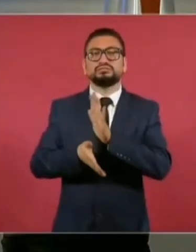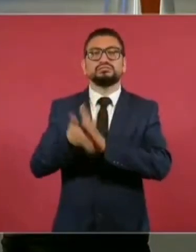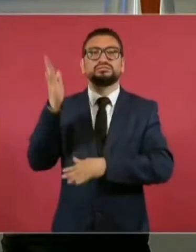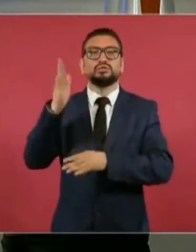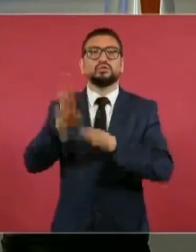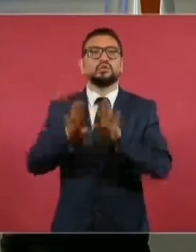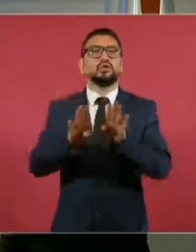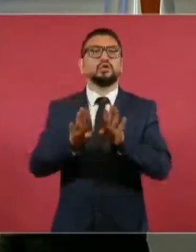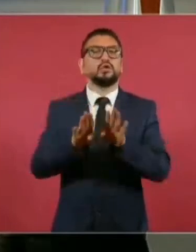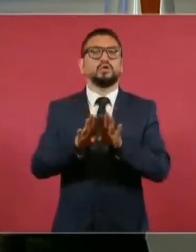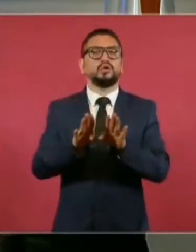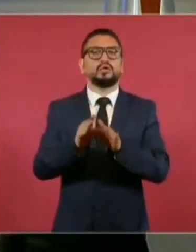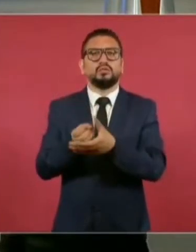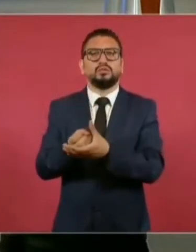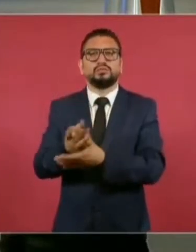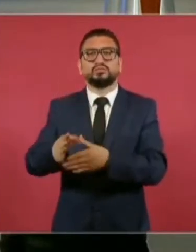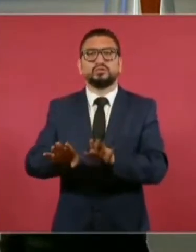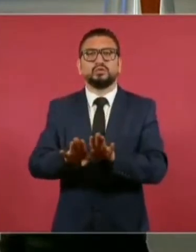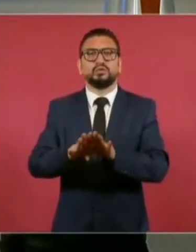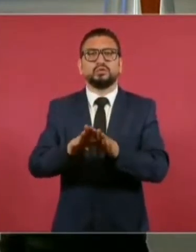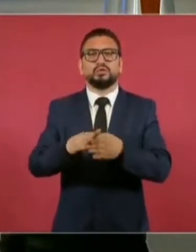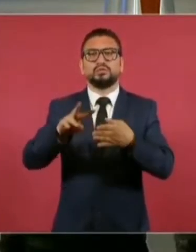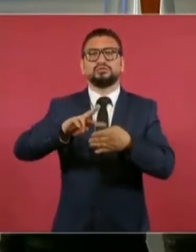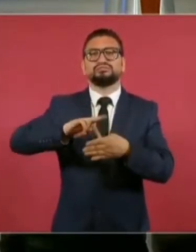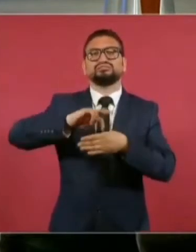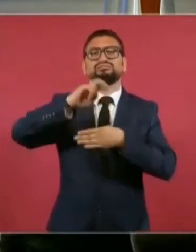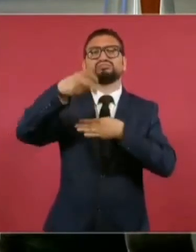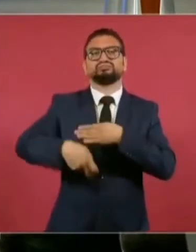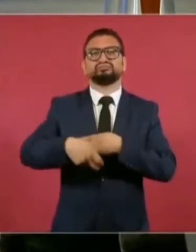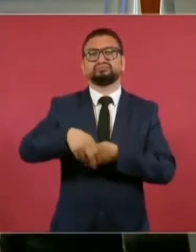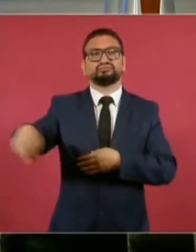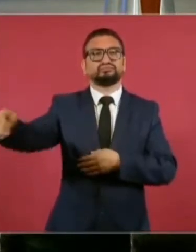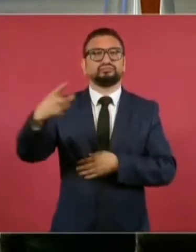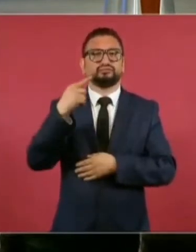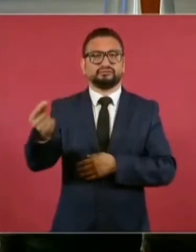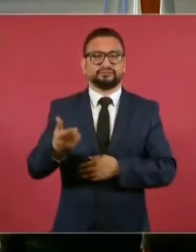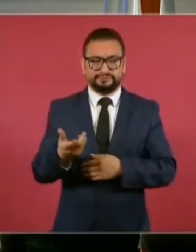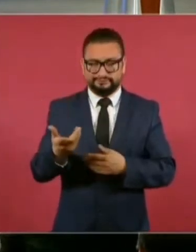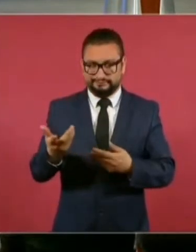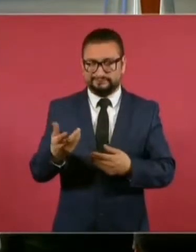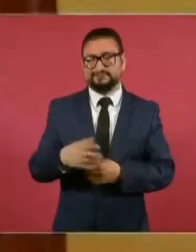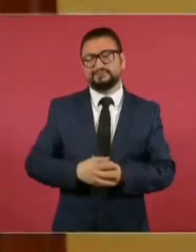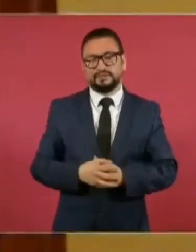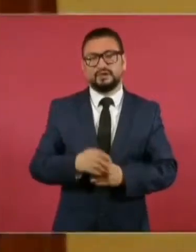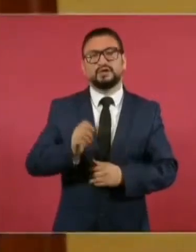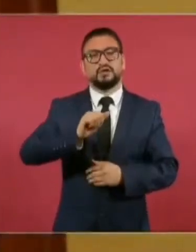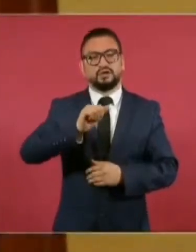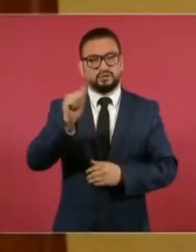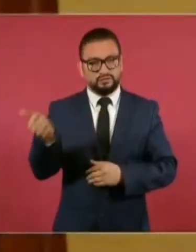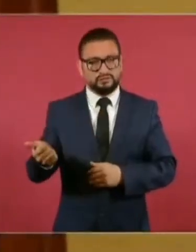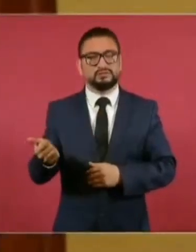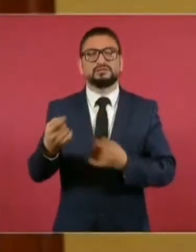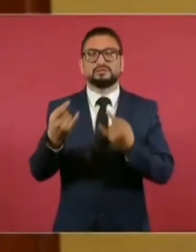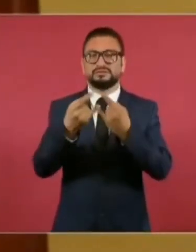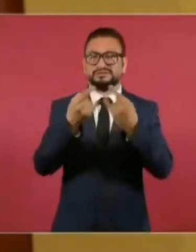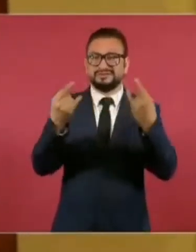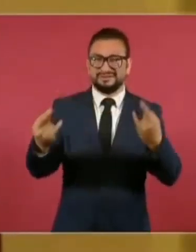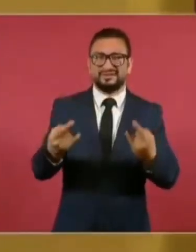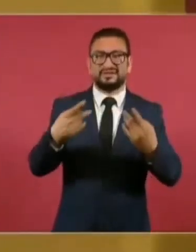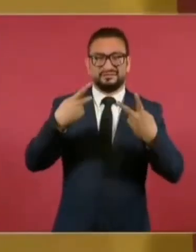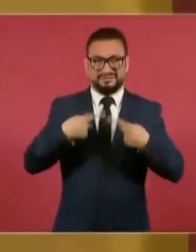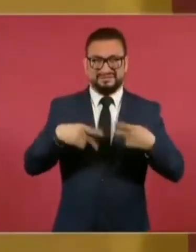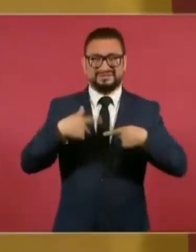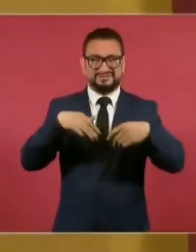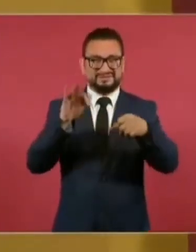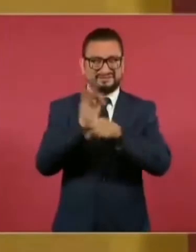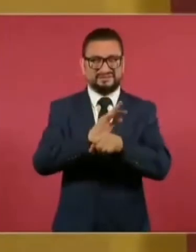por brincando una cerca. Adelante. También este caso de delincuentes